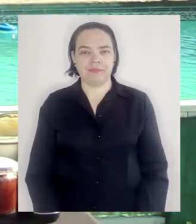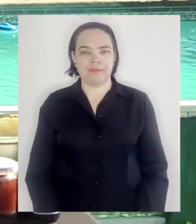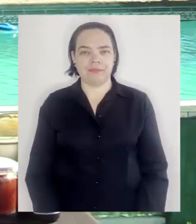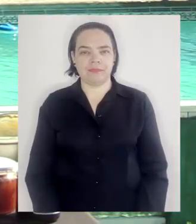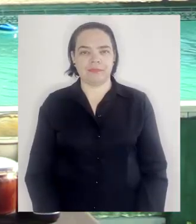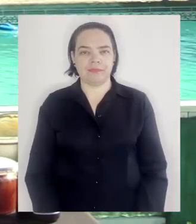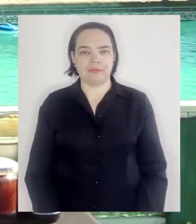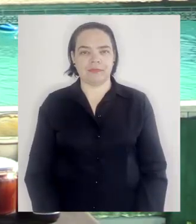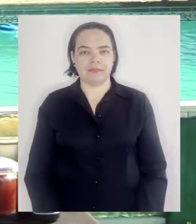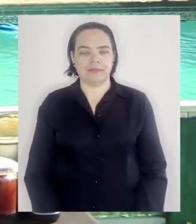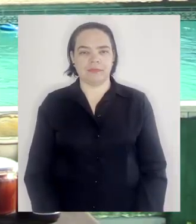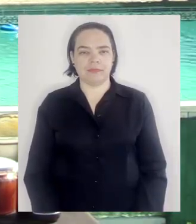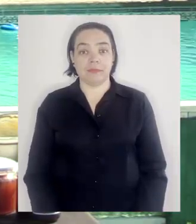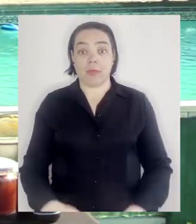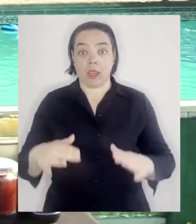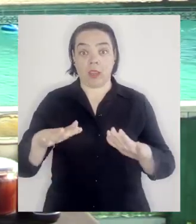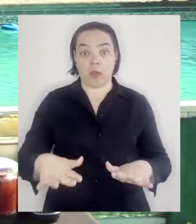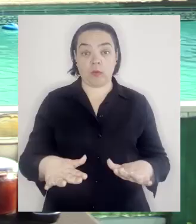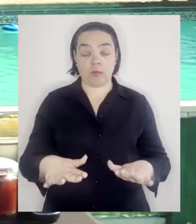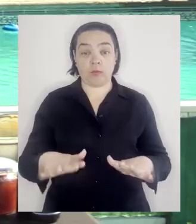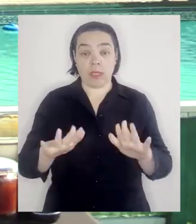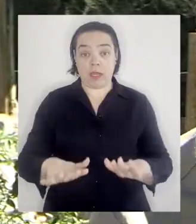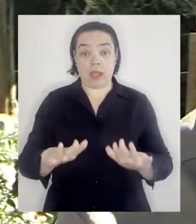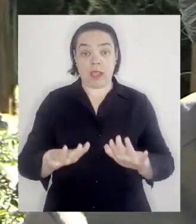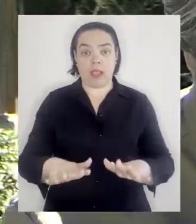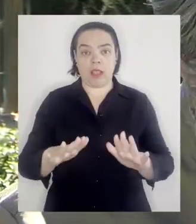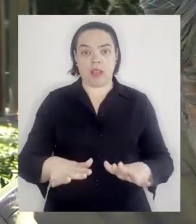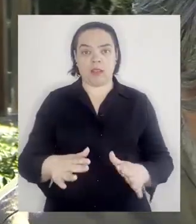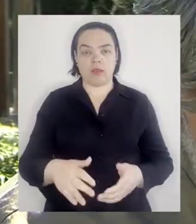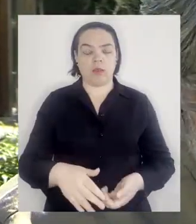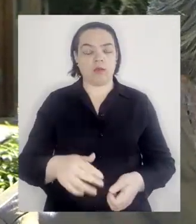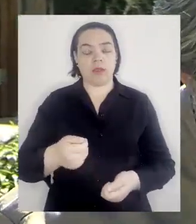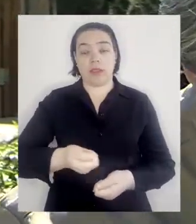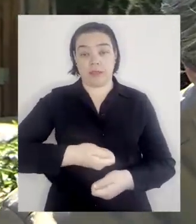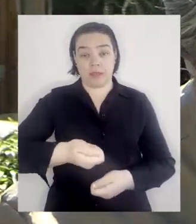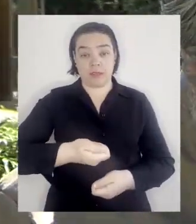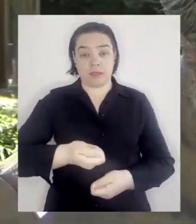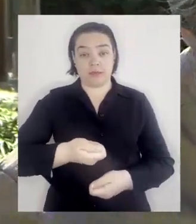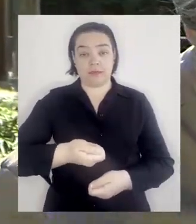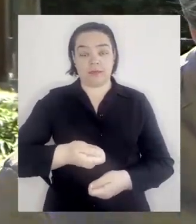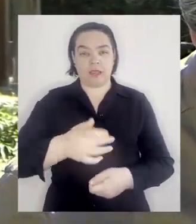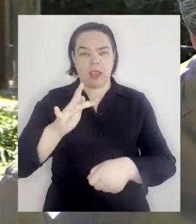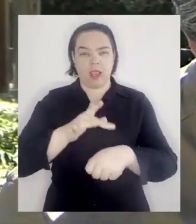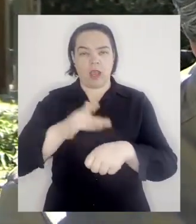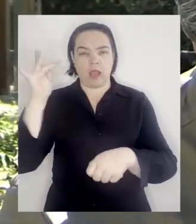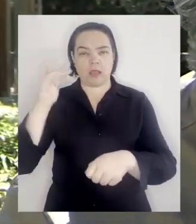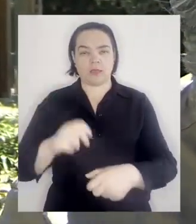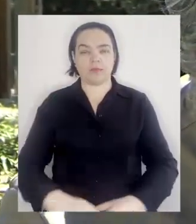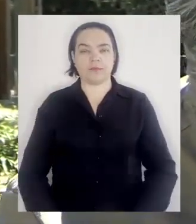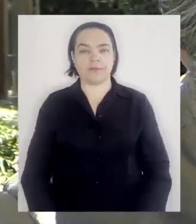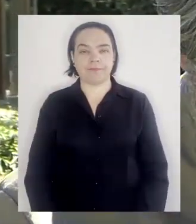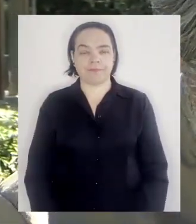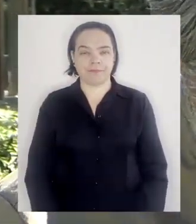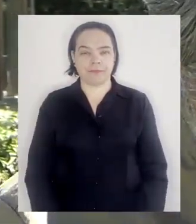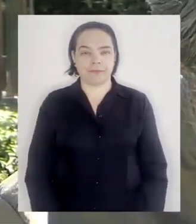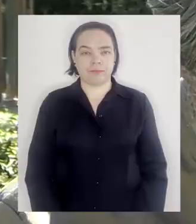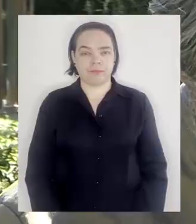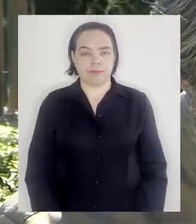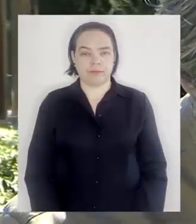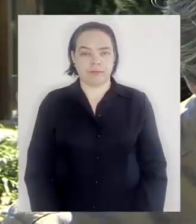que se caliente bien el aceite. Hola. Y tú le echas así como una pizquita para ver cómo está, ¿o no? Bueno, no.